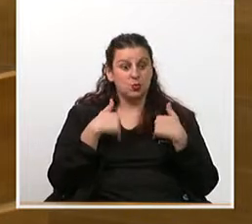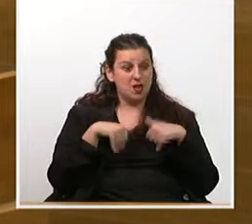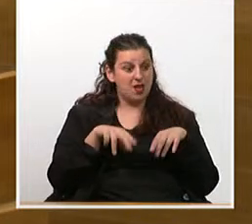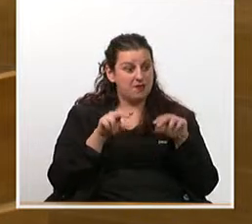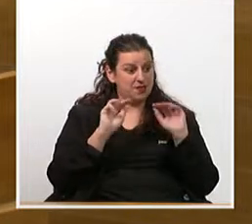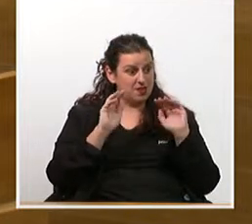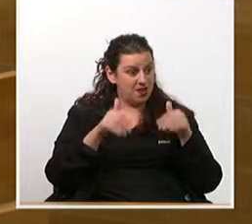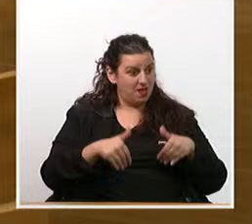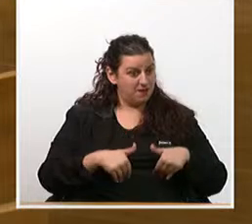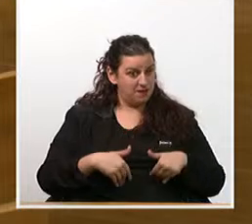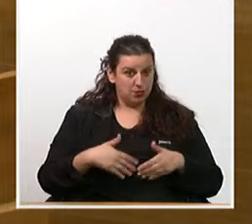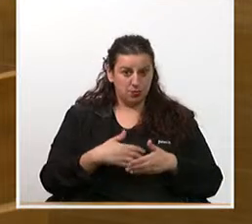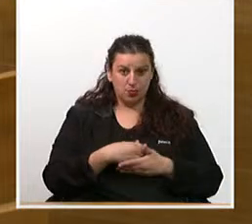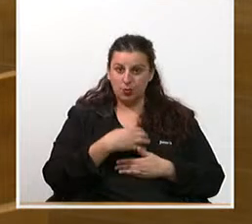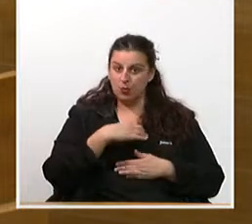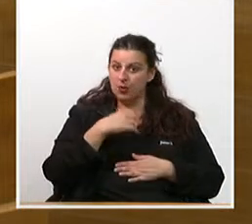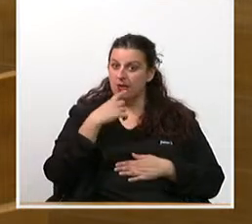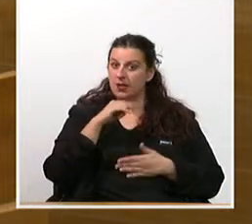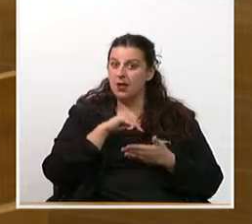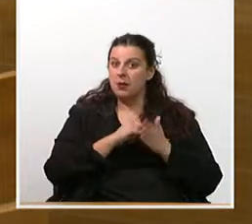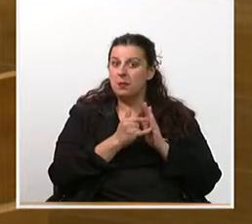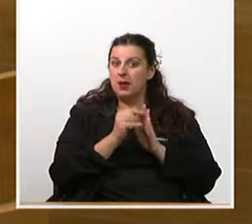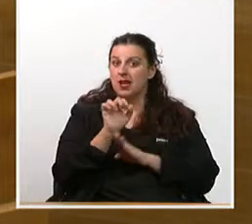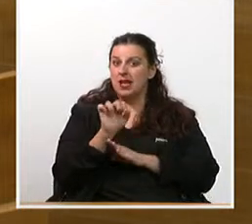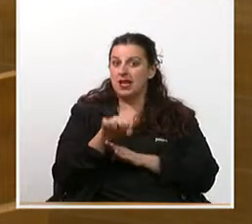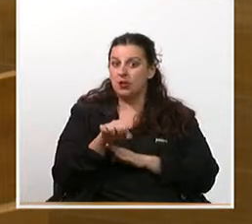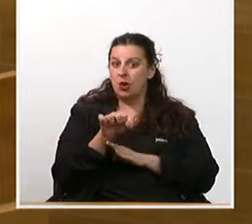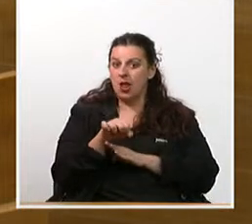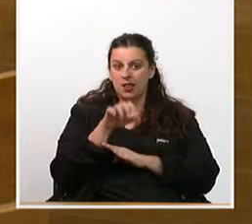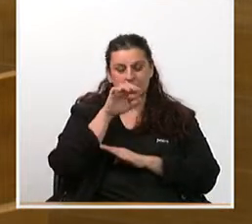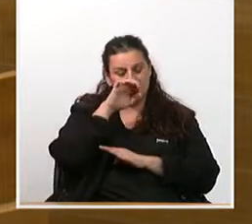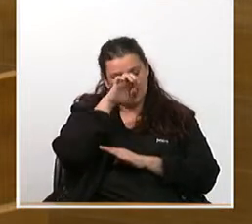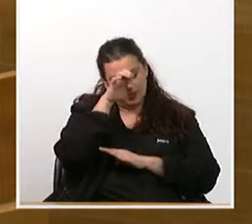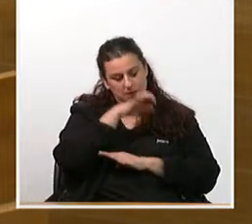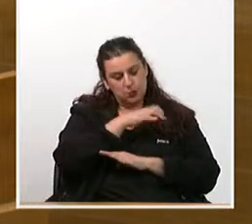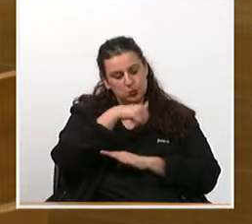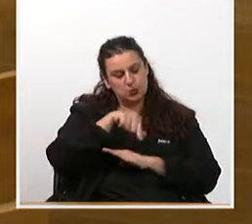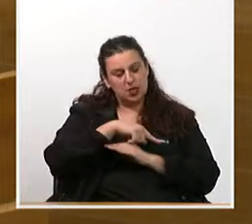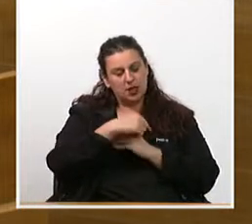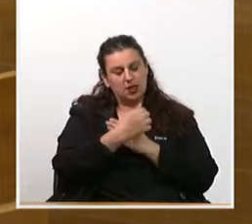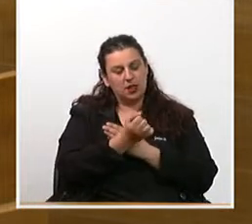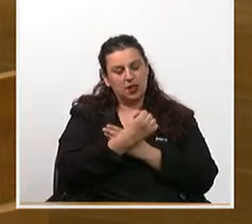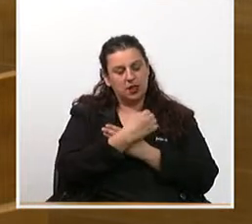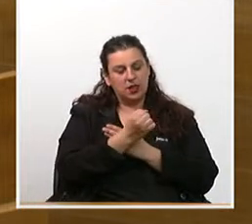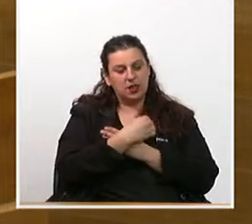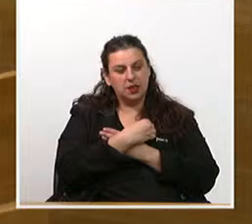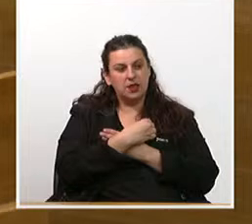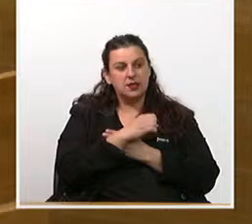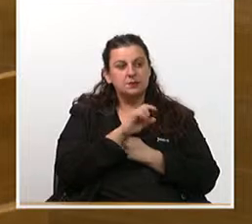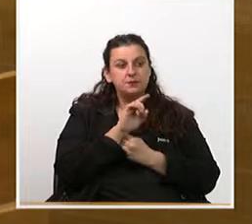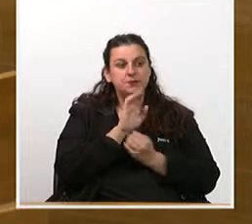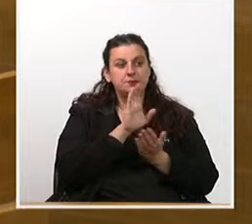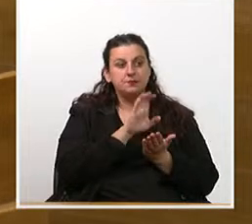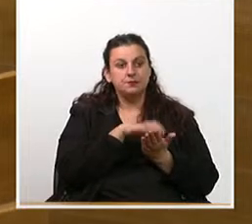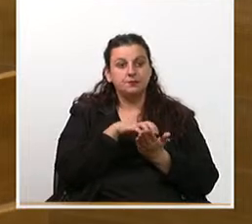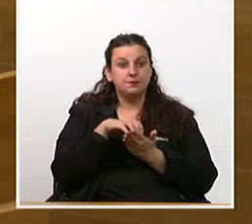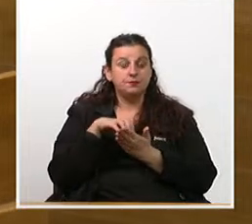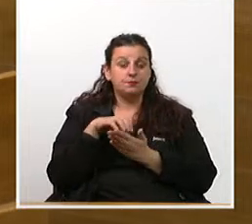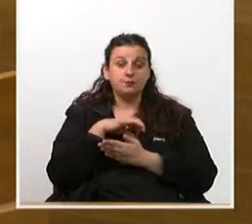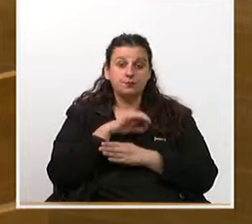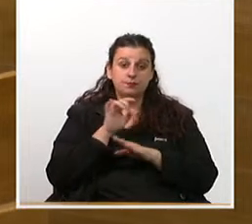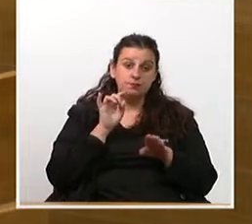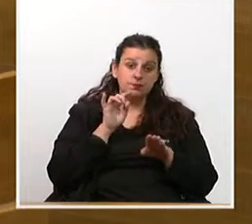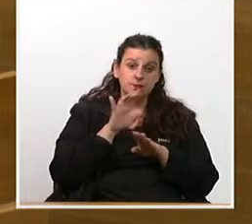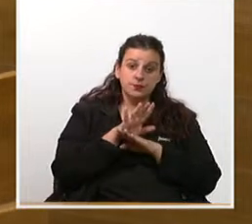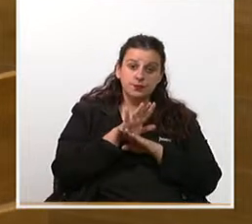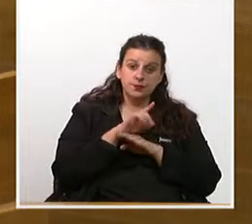no pod el ignor y es está ignor aos centres educativos que ha eni una carta